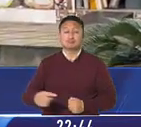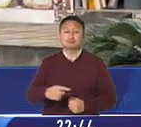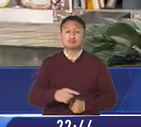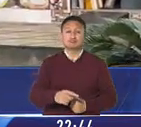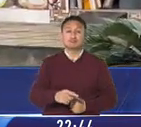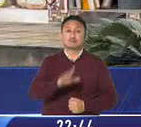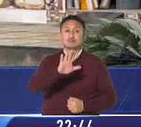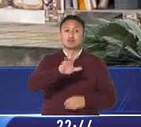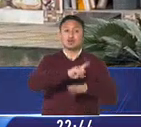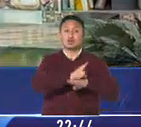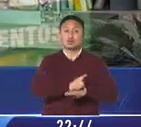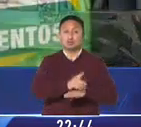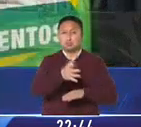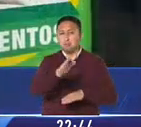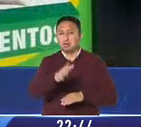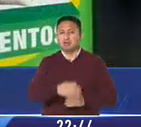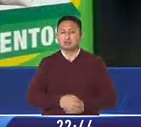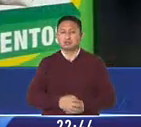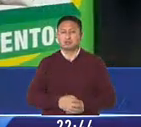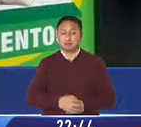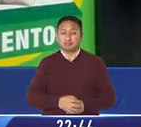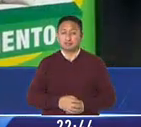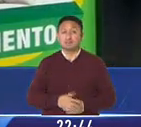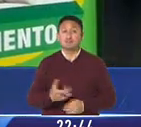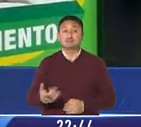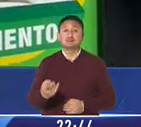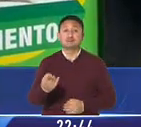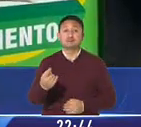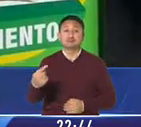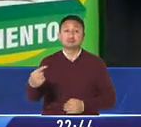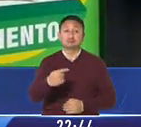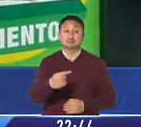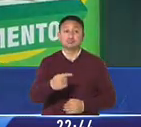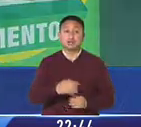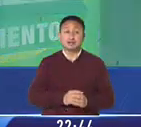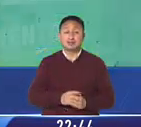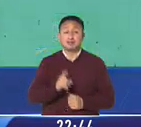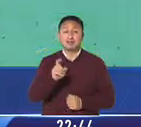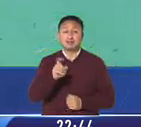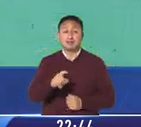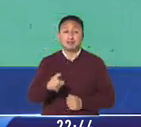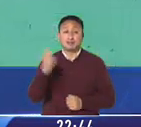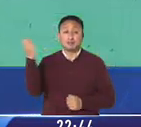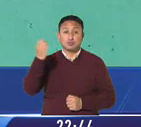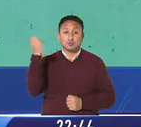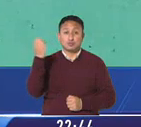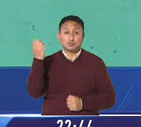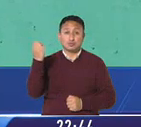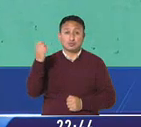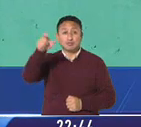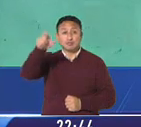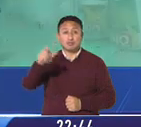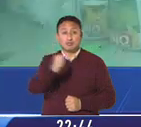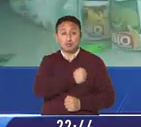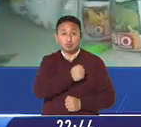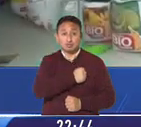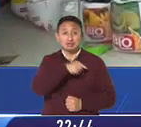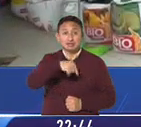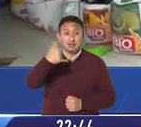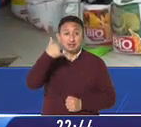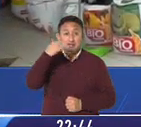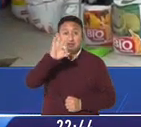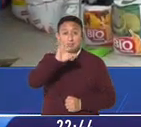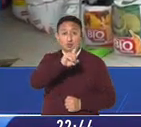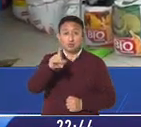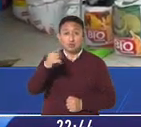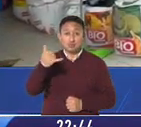tardó 5 minutos aproximadamente. La alarma silenciosa de la entidad financiera alertó a los propietarios, quienes llamaron al